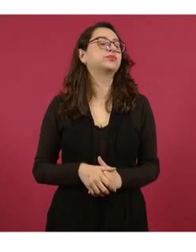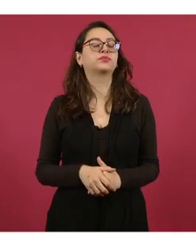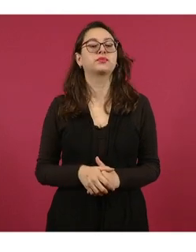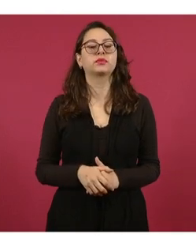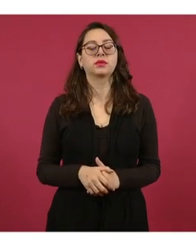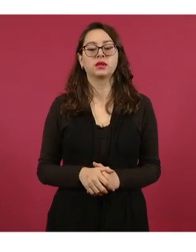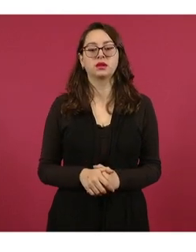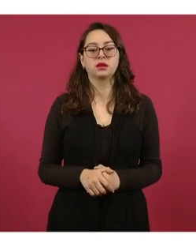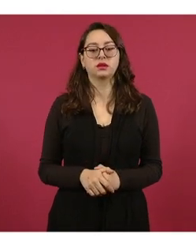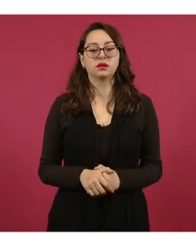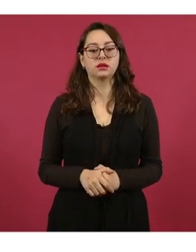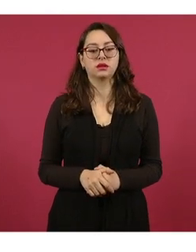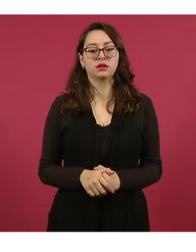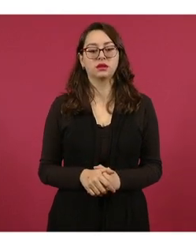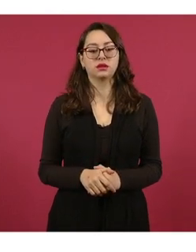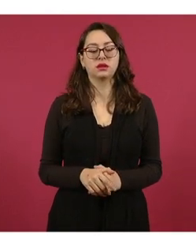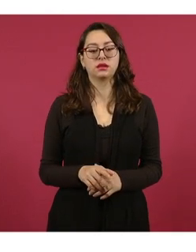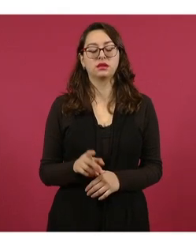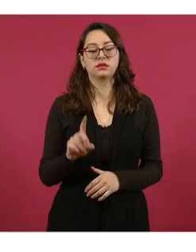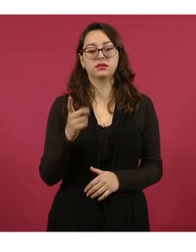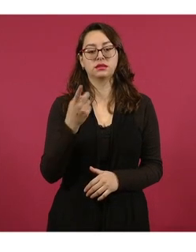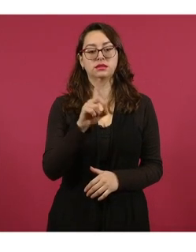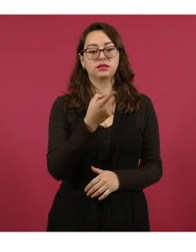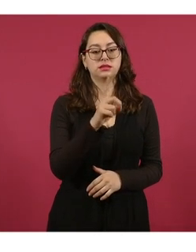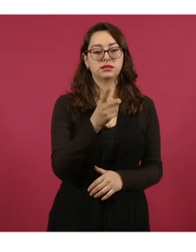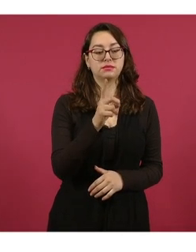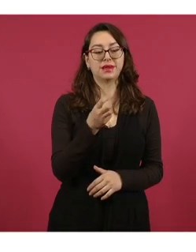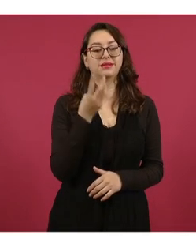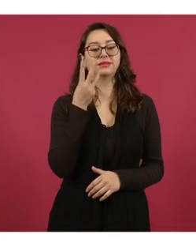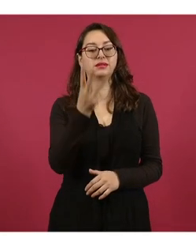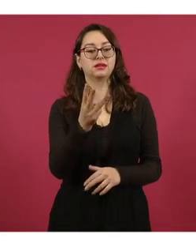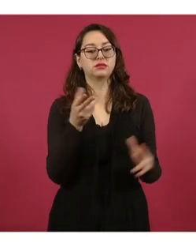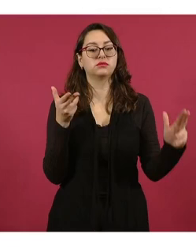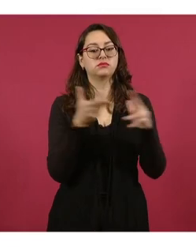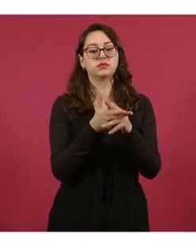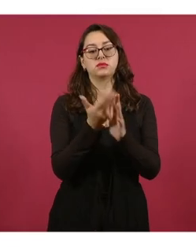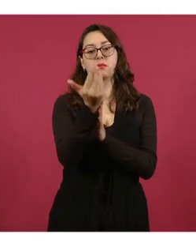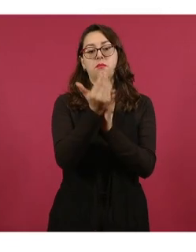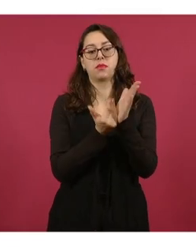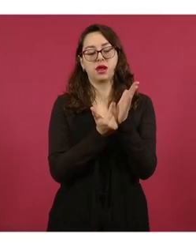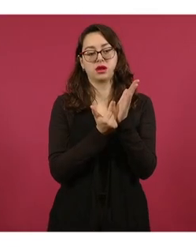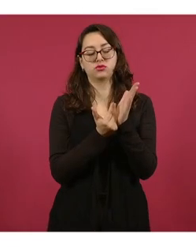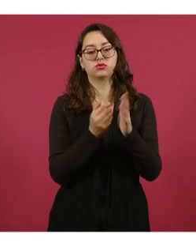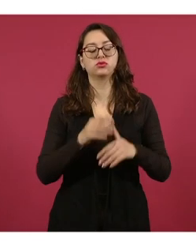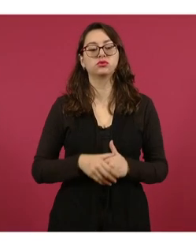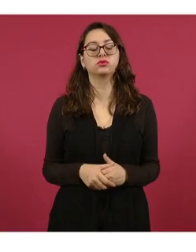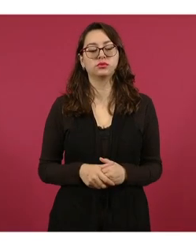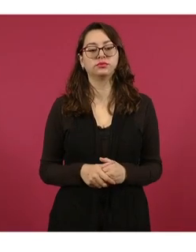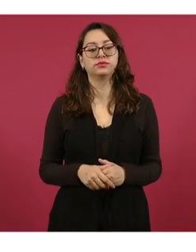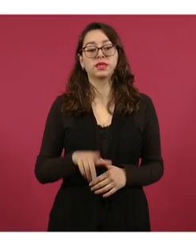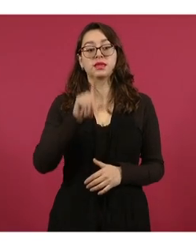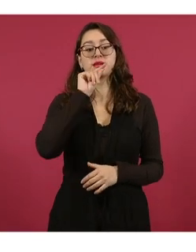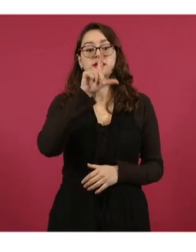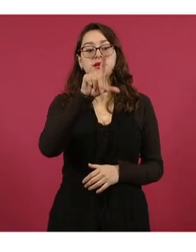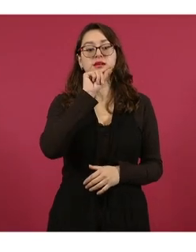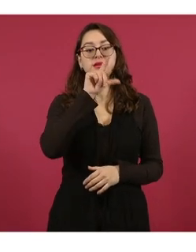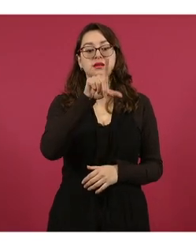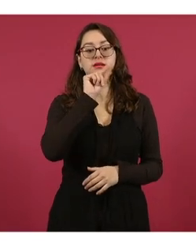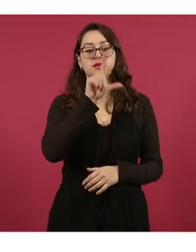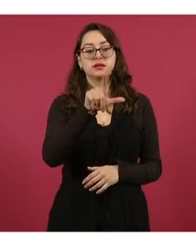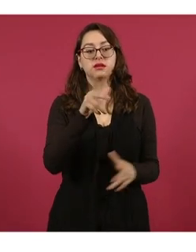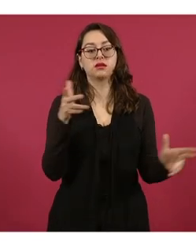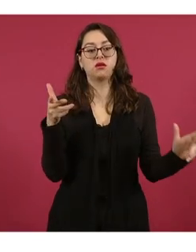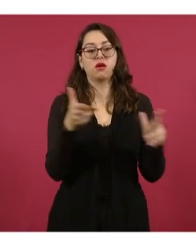hubo tres homicidios menos que en noviembre. Adelante. En el caso de Jalisco, cinco